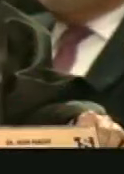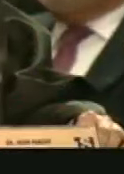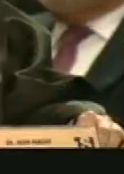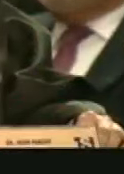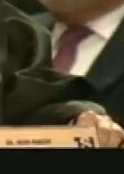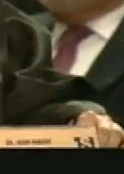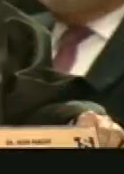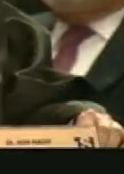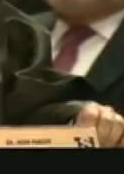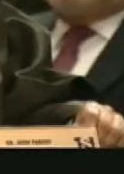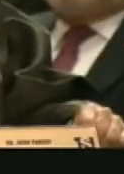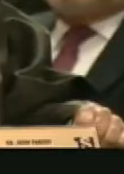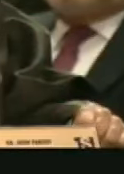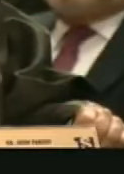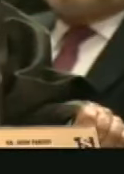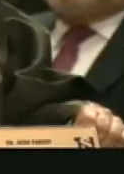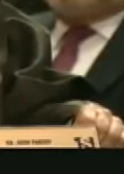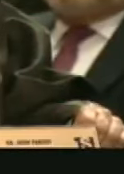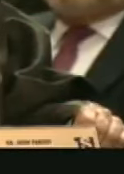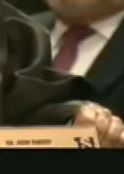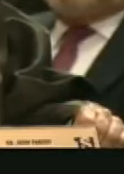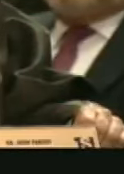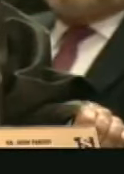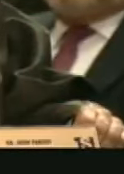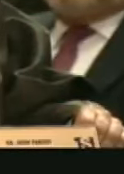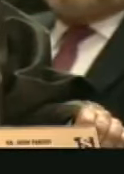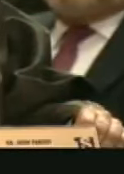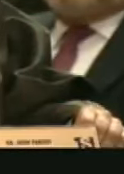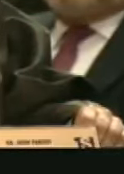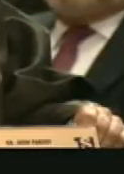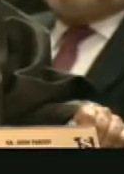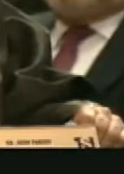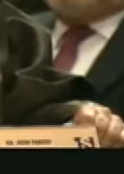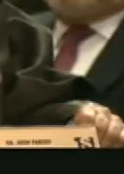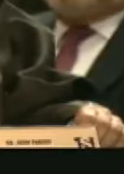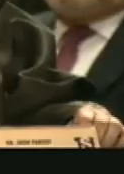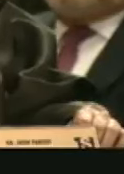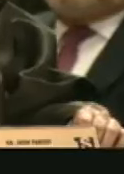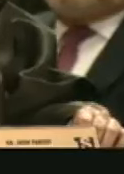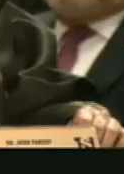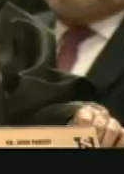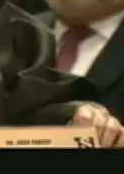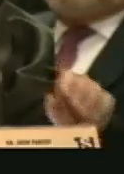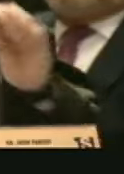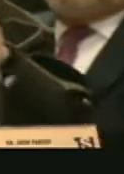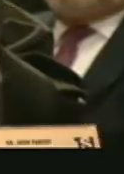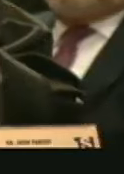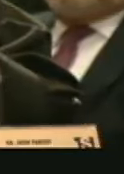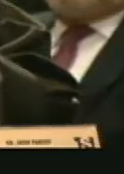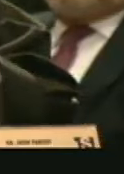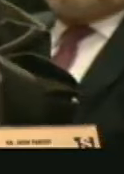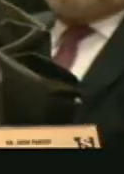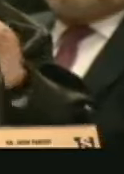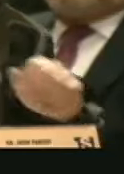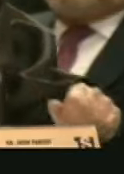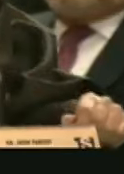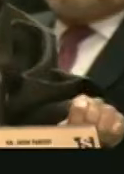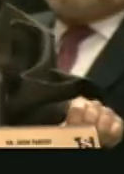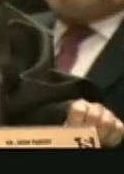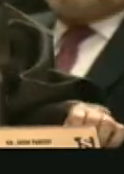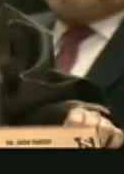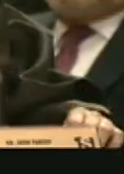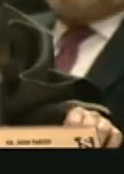Judicial, ha fijado esta oportunidad para que tenga lugar la sesión solemne de apertura de las actividades judiciales del